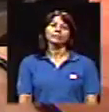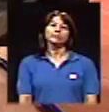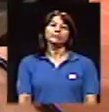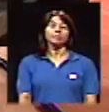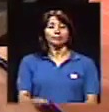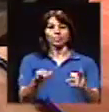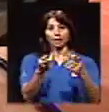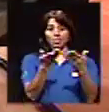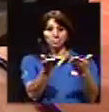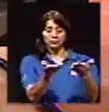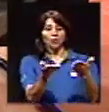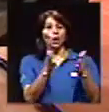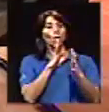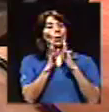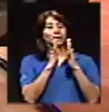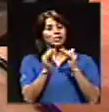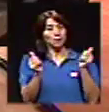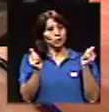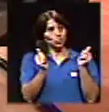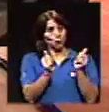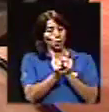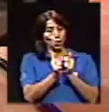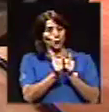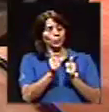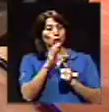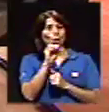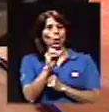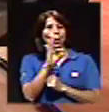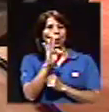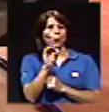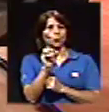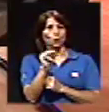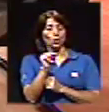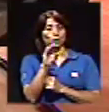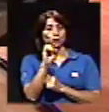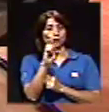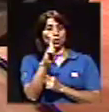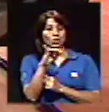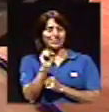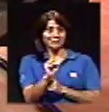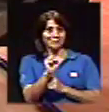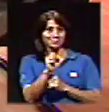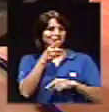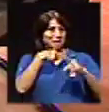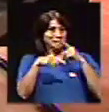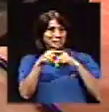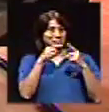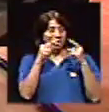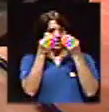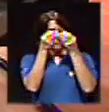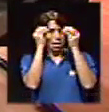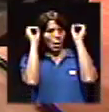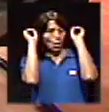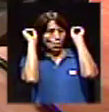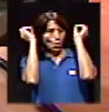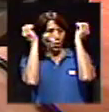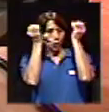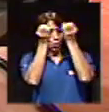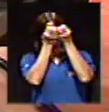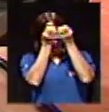Conversamos, amigas y amigos, con el generaleño Otón Solís. Es otra de las dimensiones que don Otón